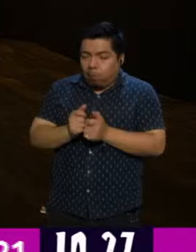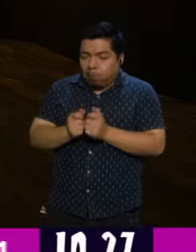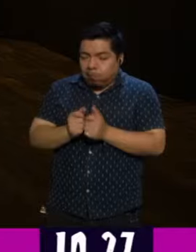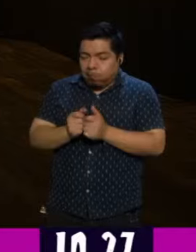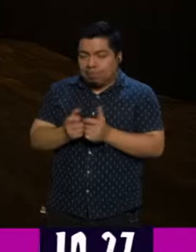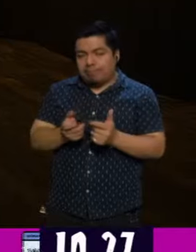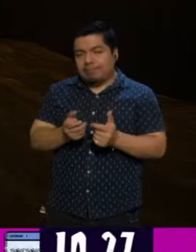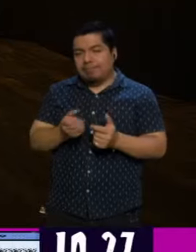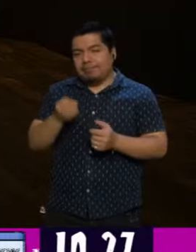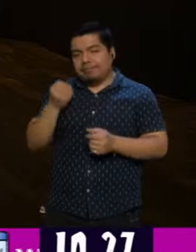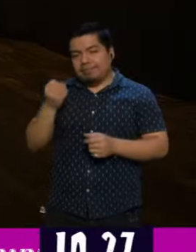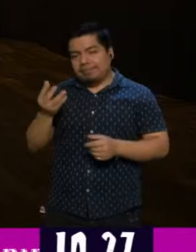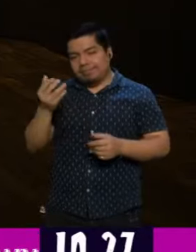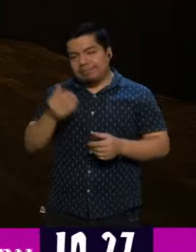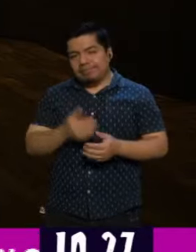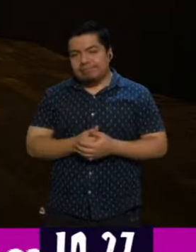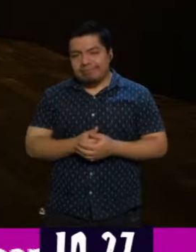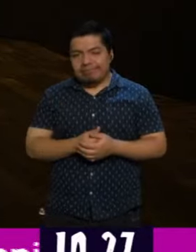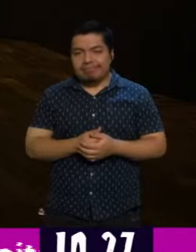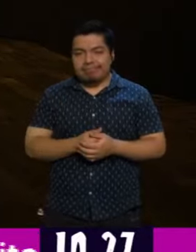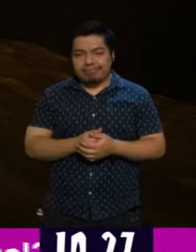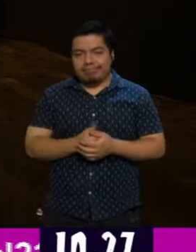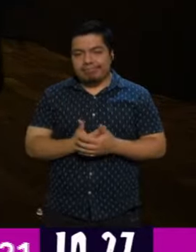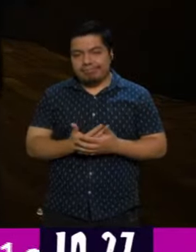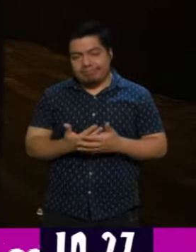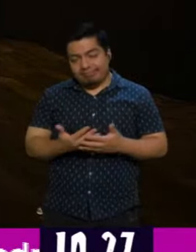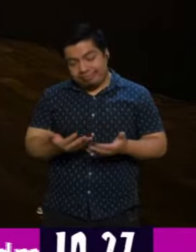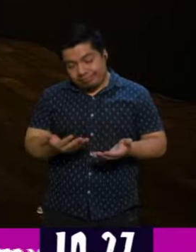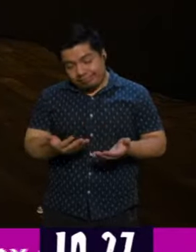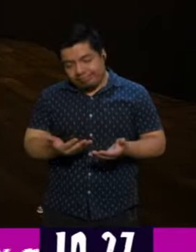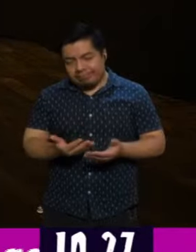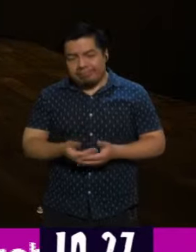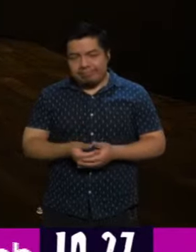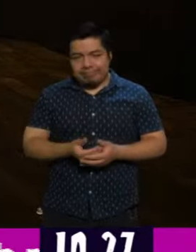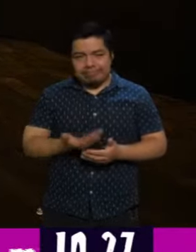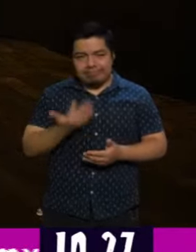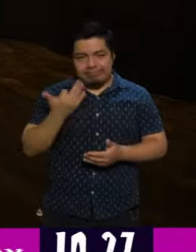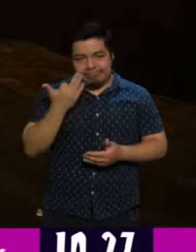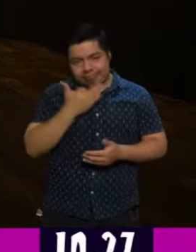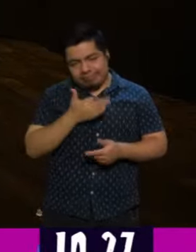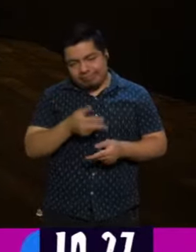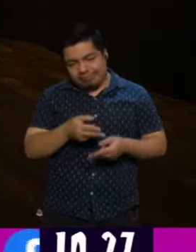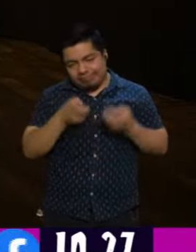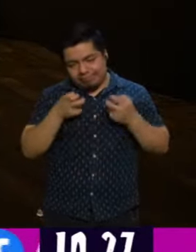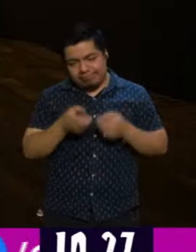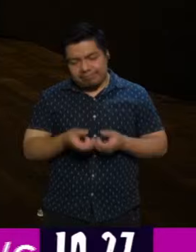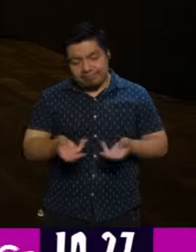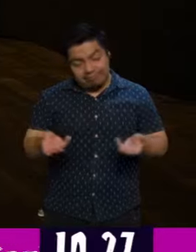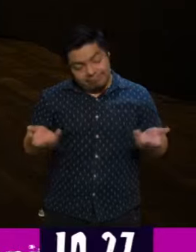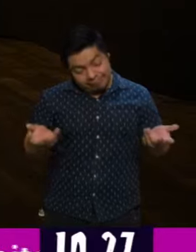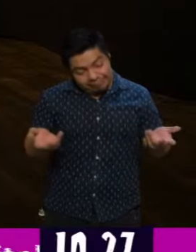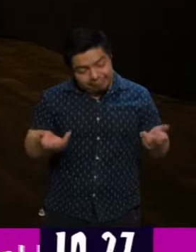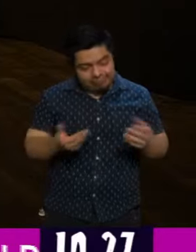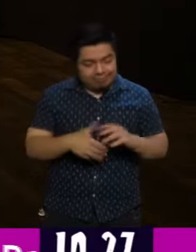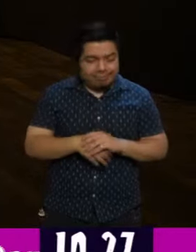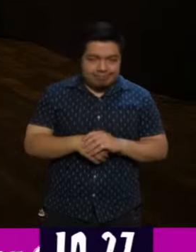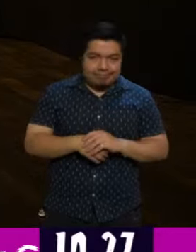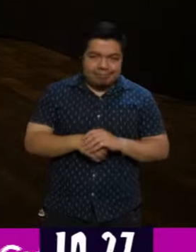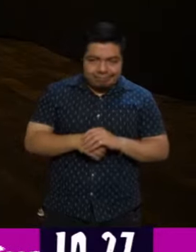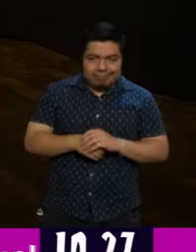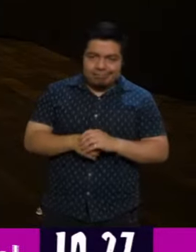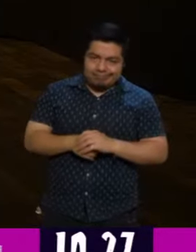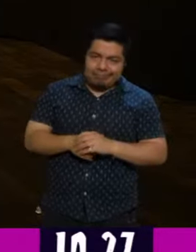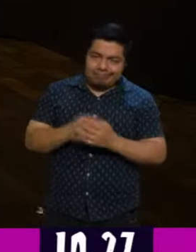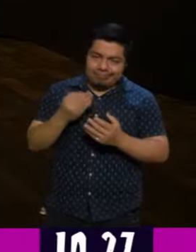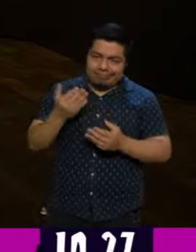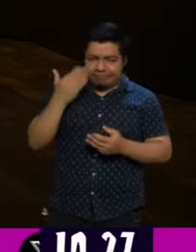señora? Ya, sí. Sí. Cállese, sí. Me defraudaron. No, señora, tranquila. Oigan, no pero